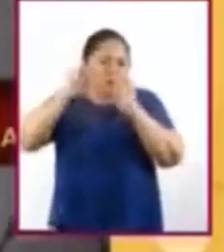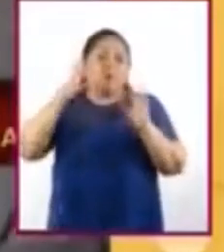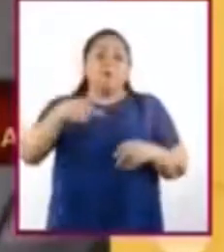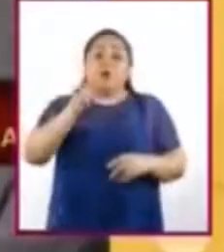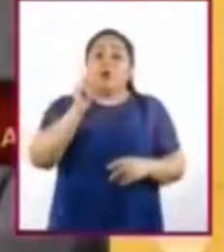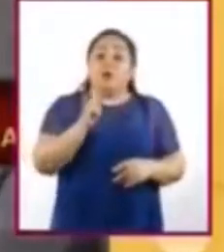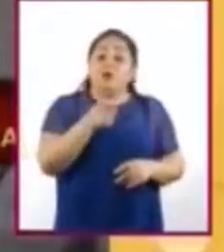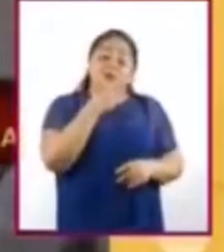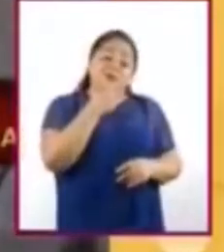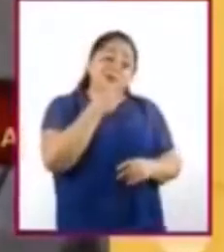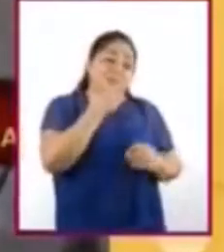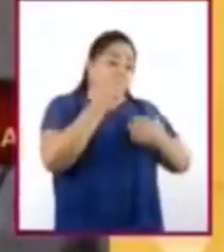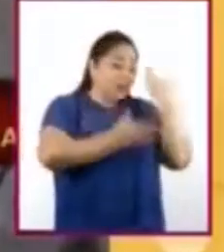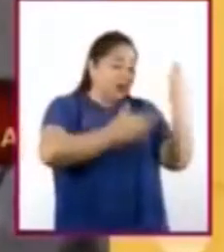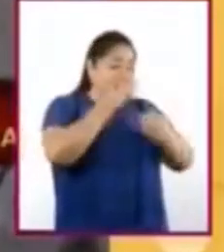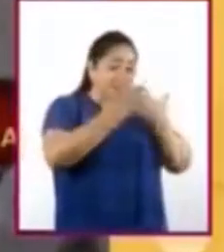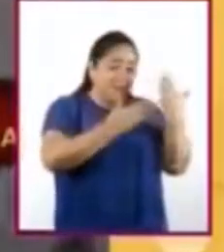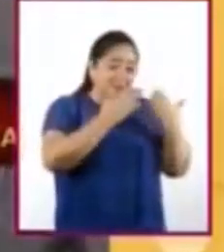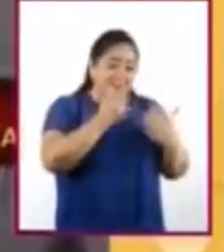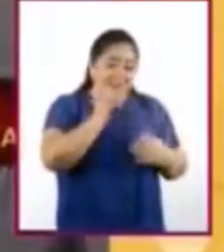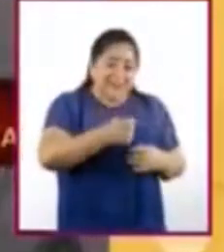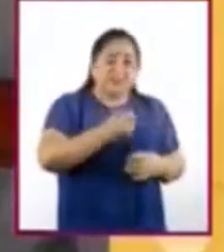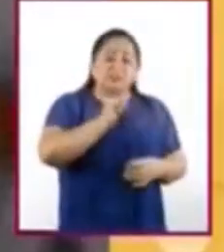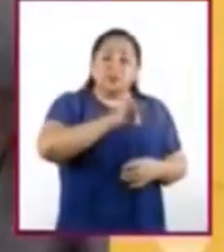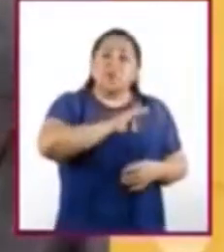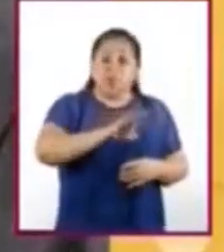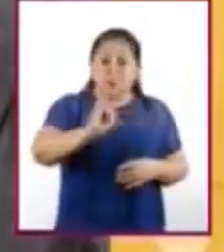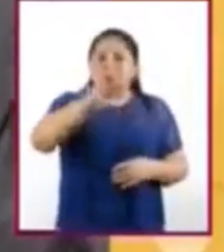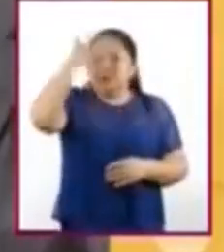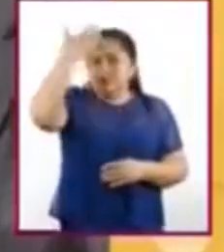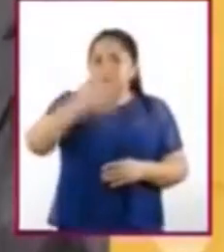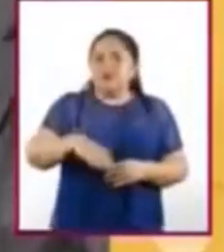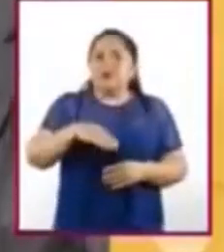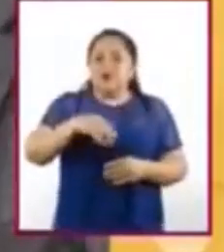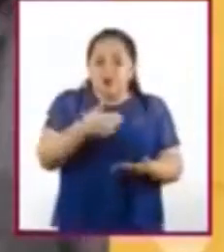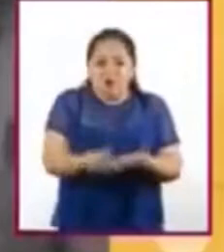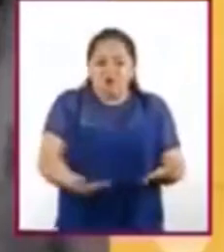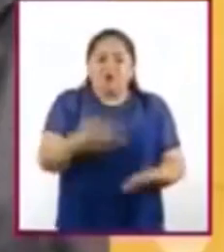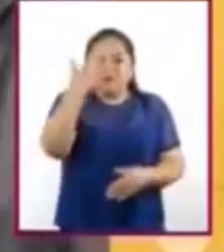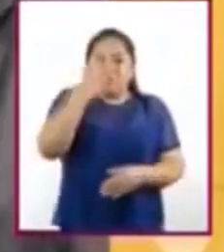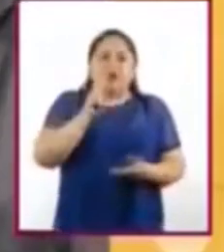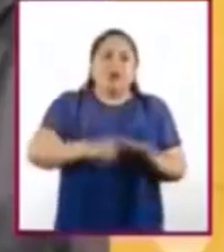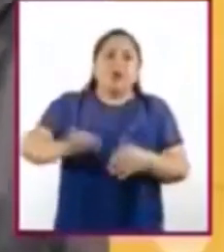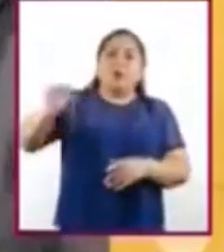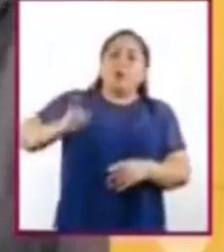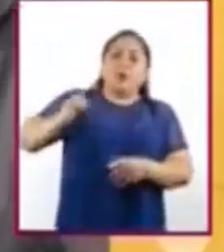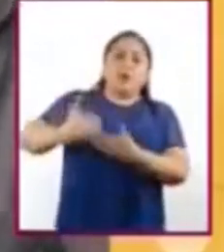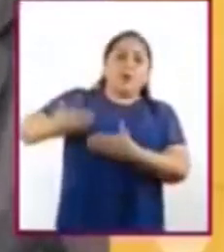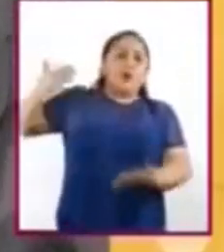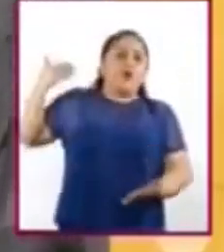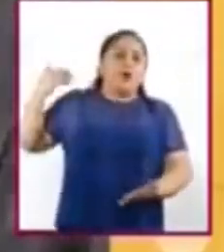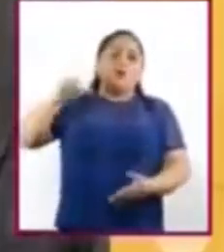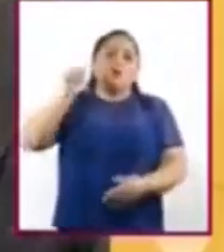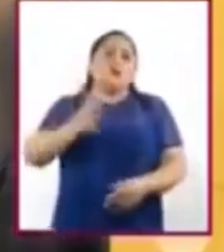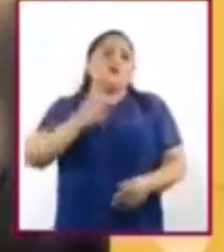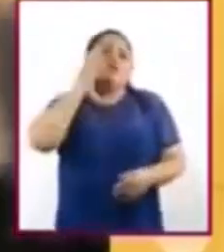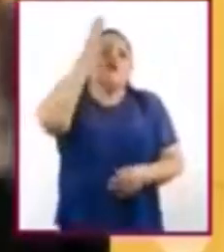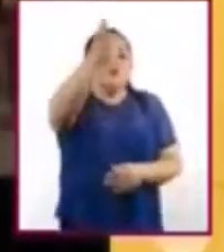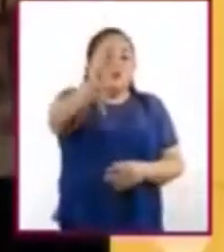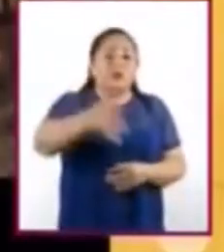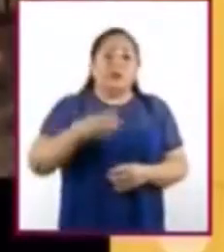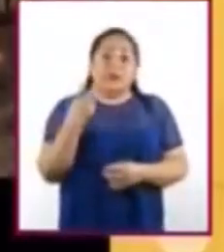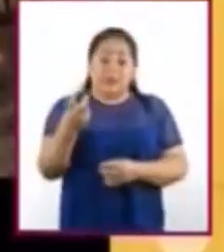que hemos sido, es posible saber lo que hoy somos y lo que seremos más adelante.